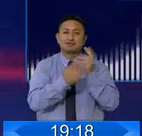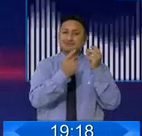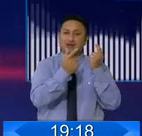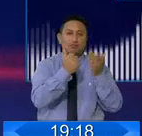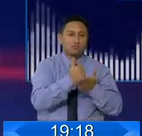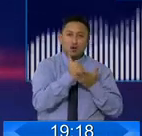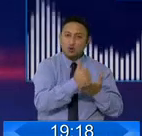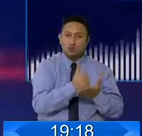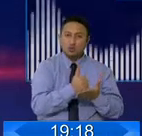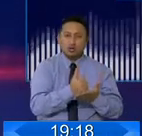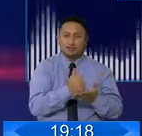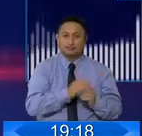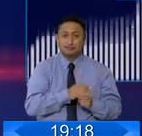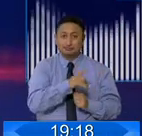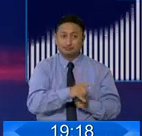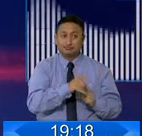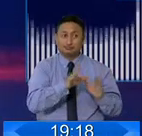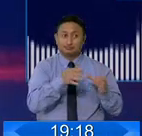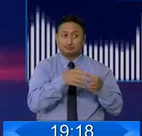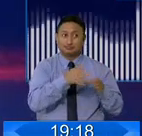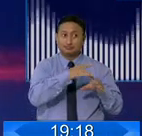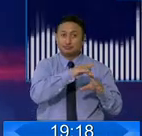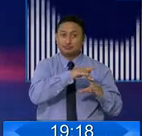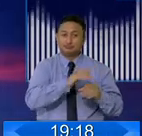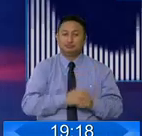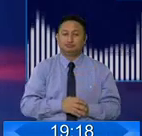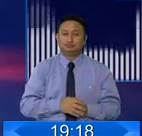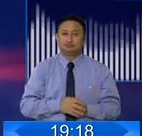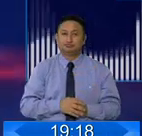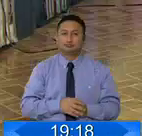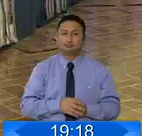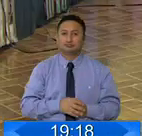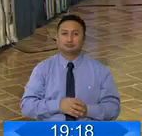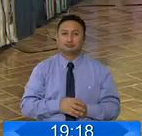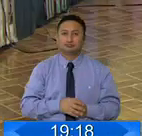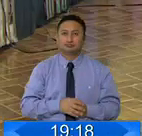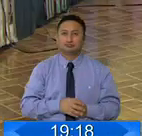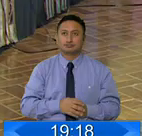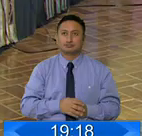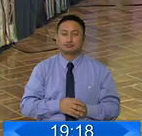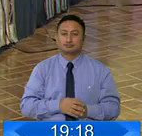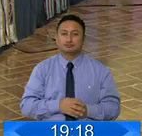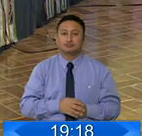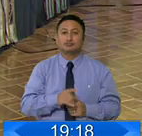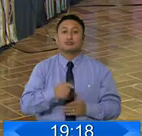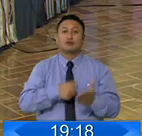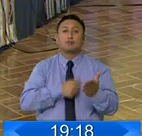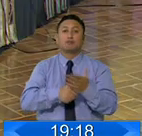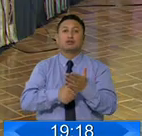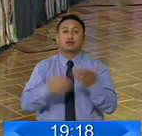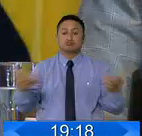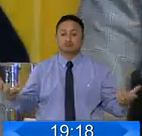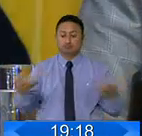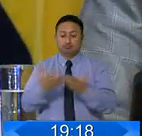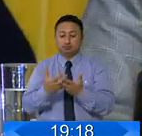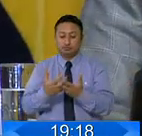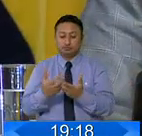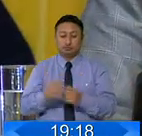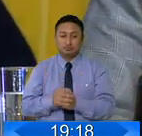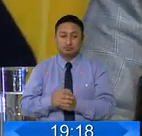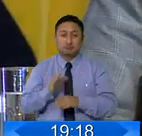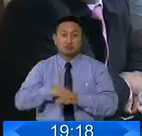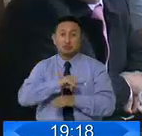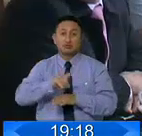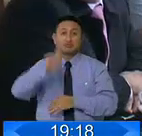respuesta desde el sistema y desde la institución también. La eliminación y fusión de ministerios se dio como una de las